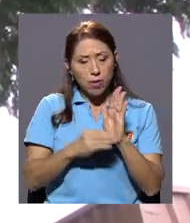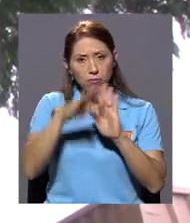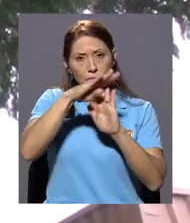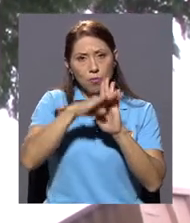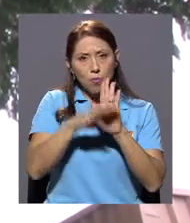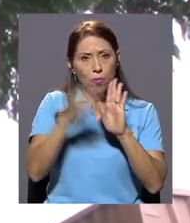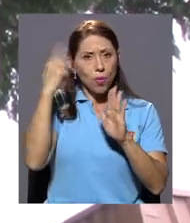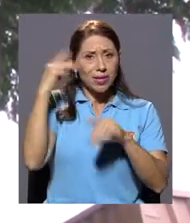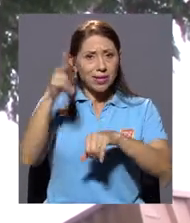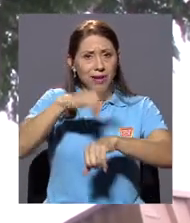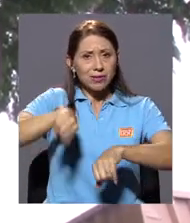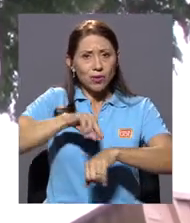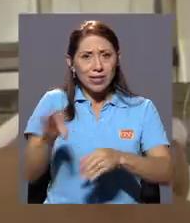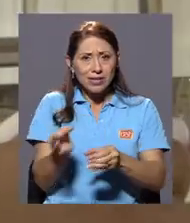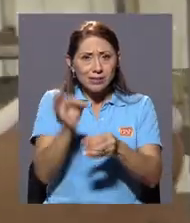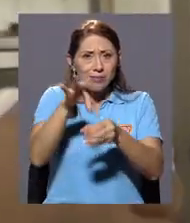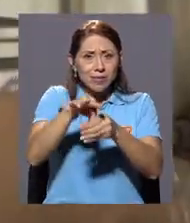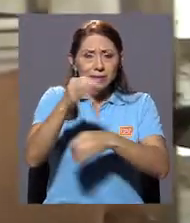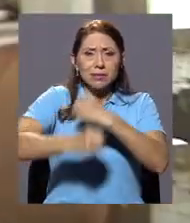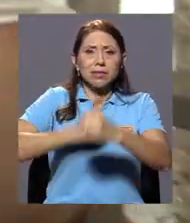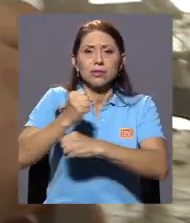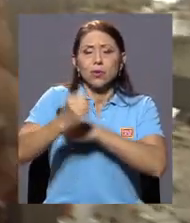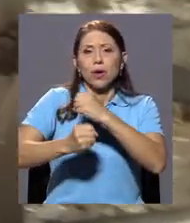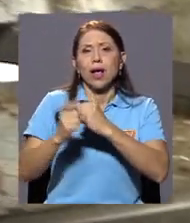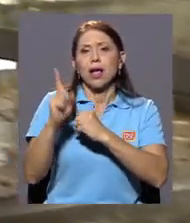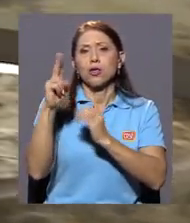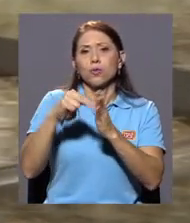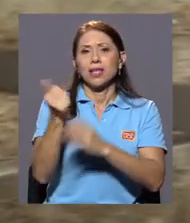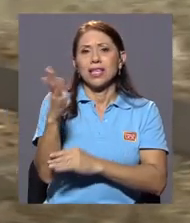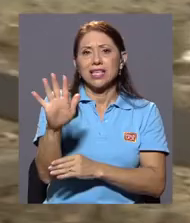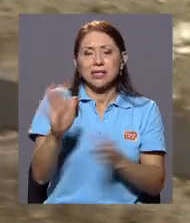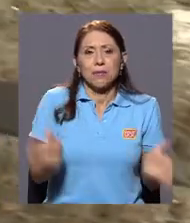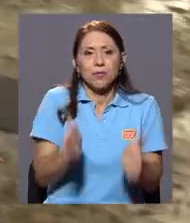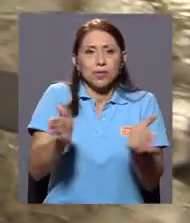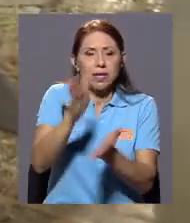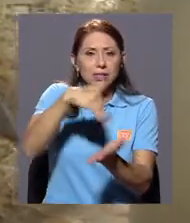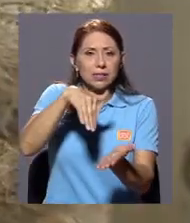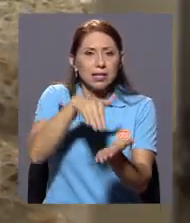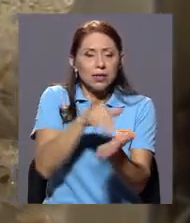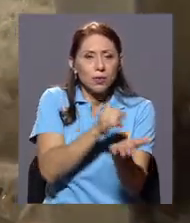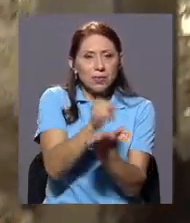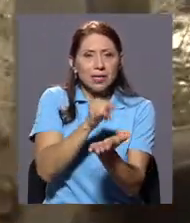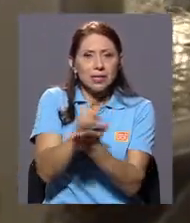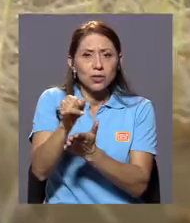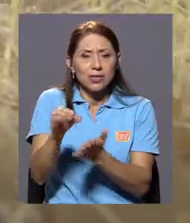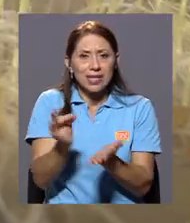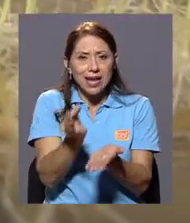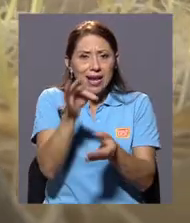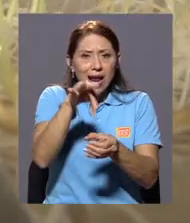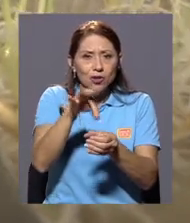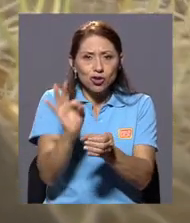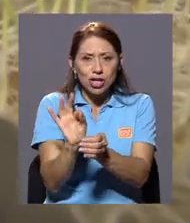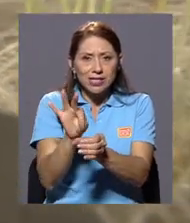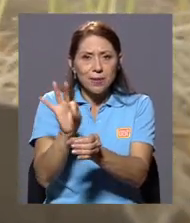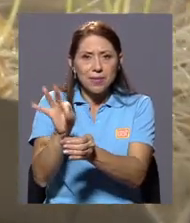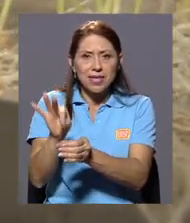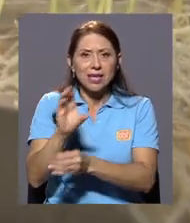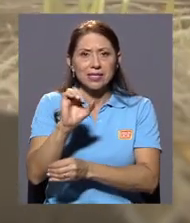Nacional de Semillas inició en el 2015, impulsada por el Centro de Investigaciones en Granos y Semillas SIGRAS de la